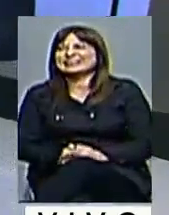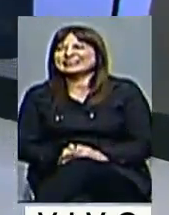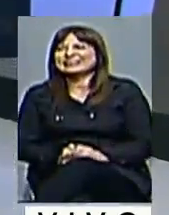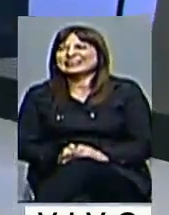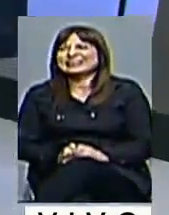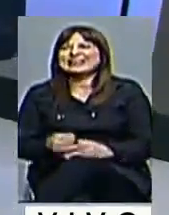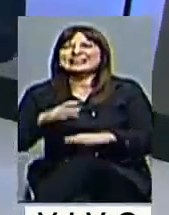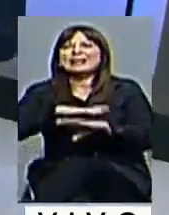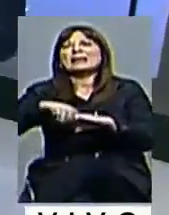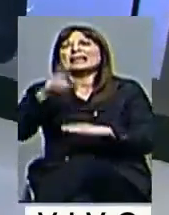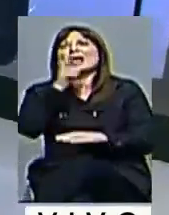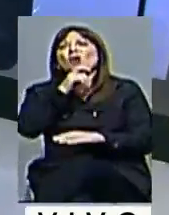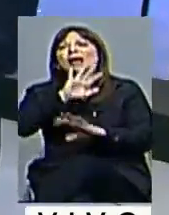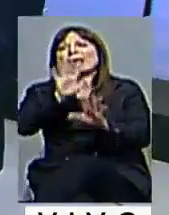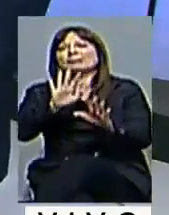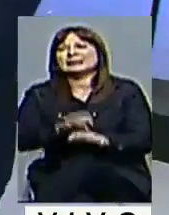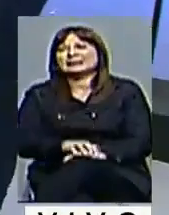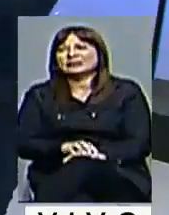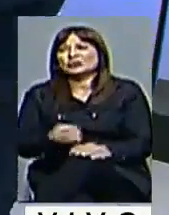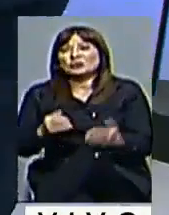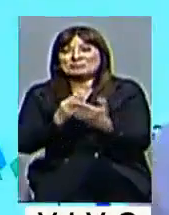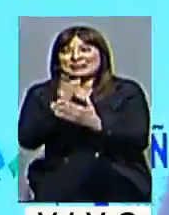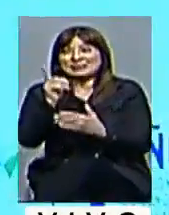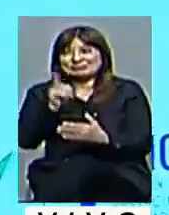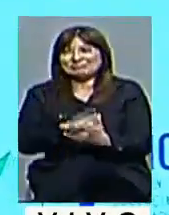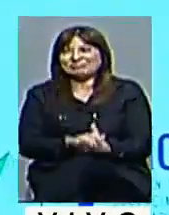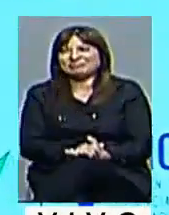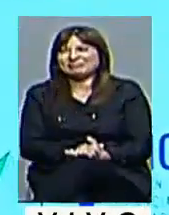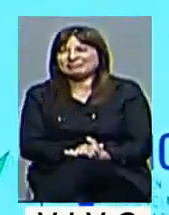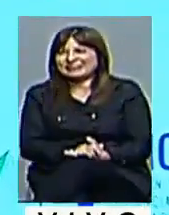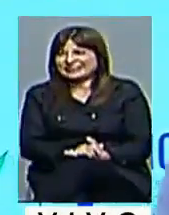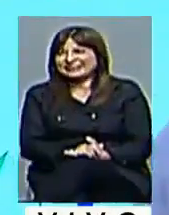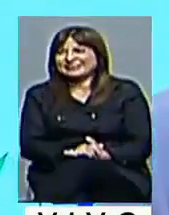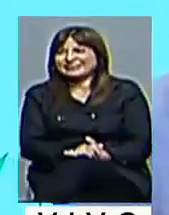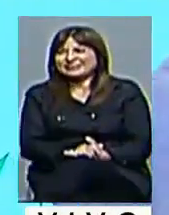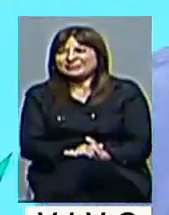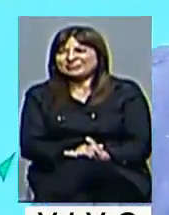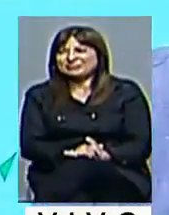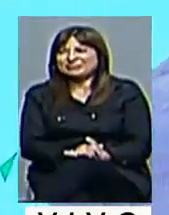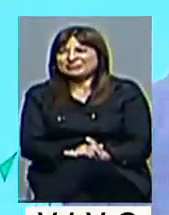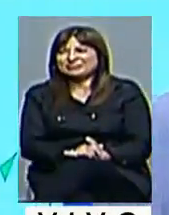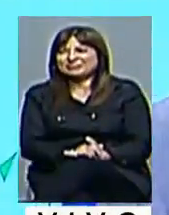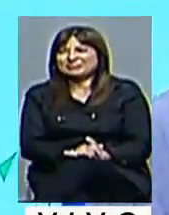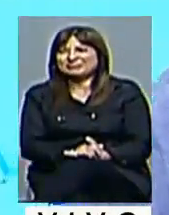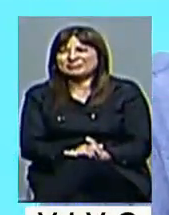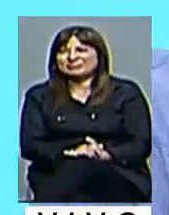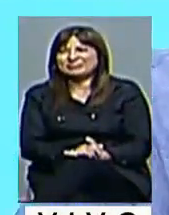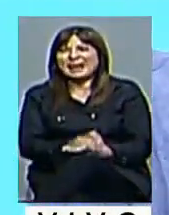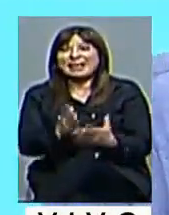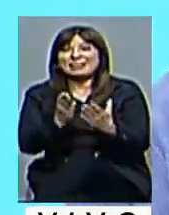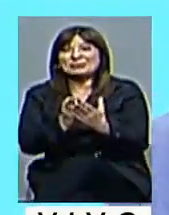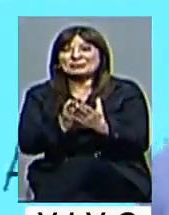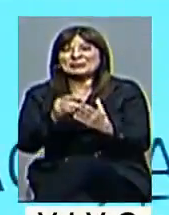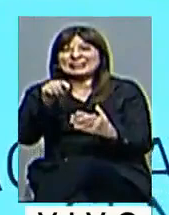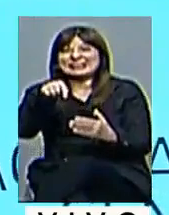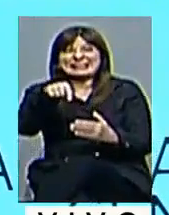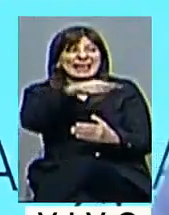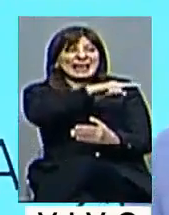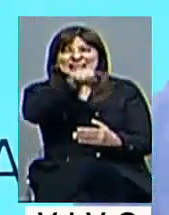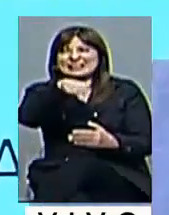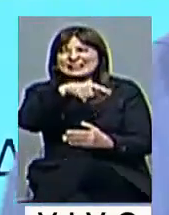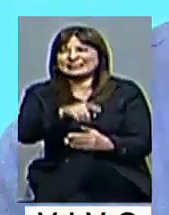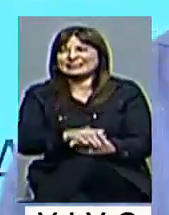es que, René, parto por allá. Esa es mi cámara. Sí. Ya. Es del estudio en todo caso, no te vayas. No me la puedo